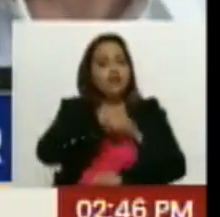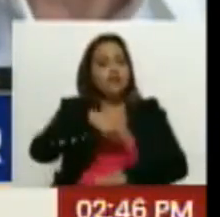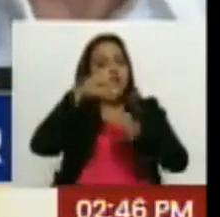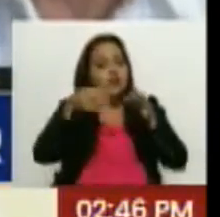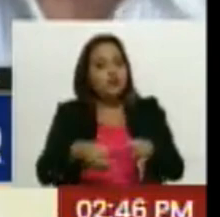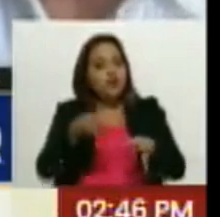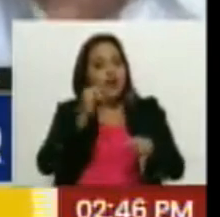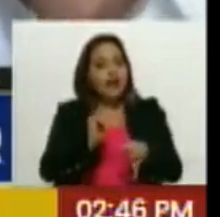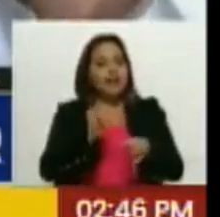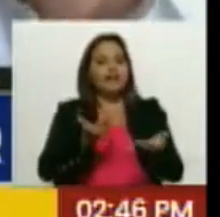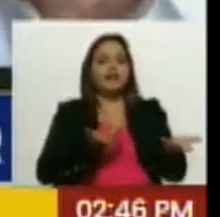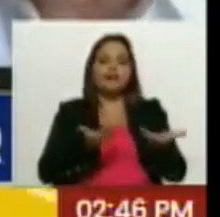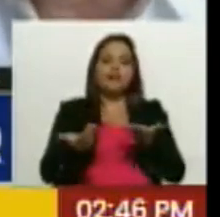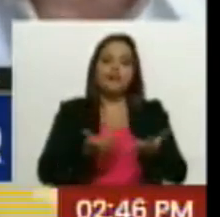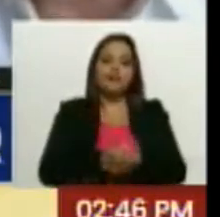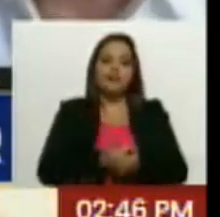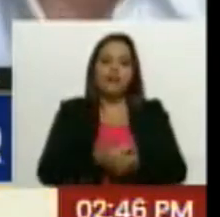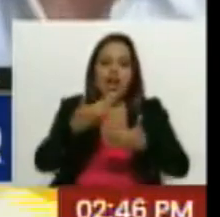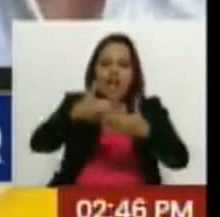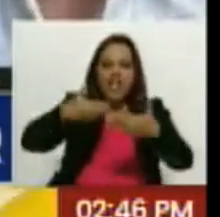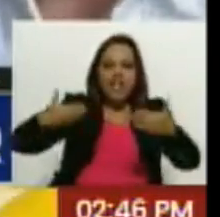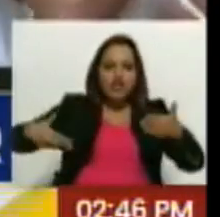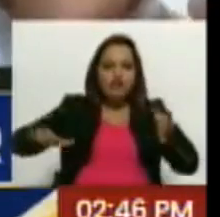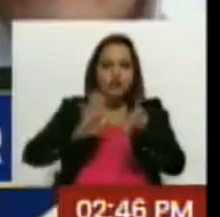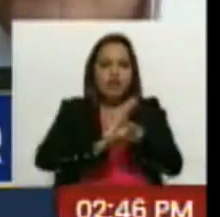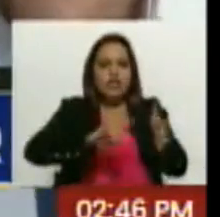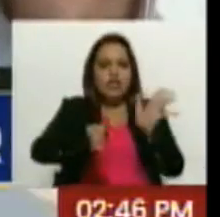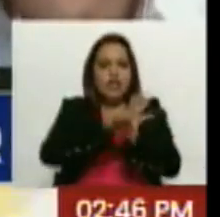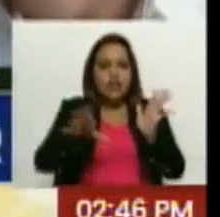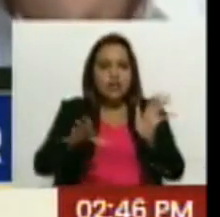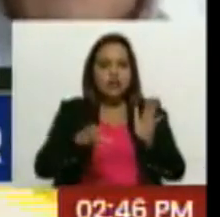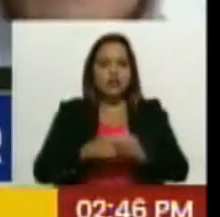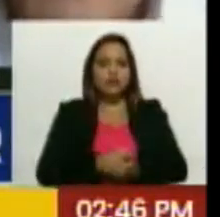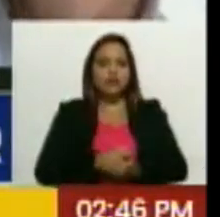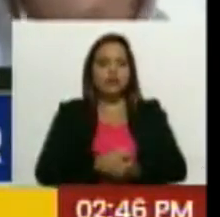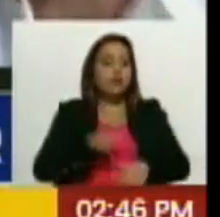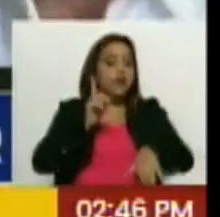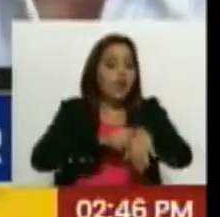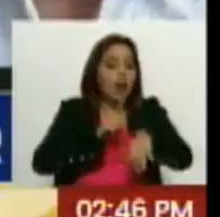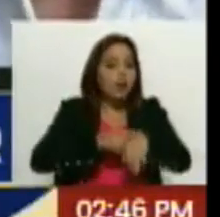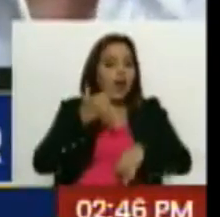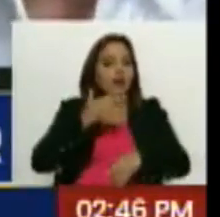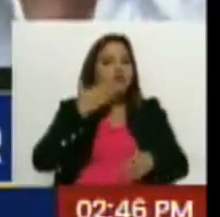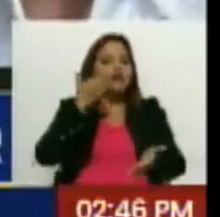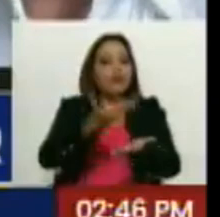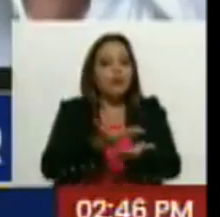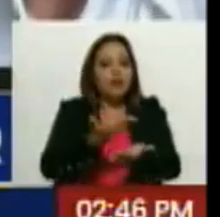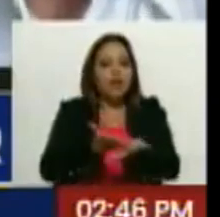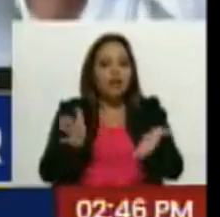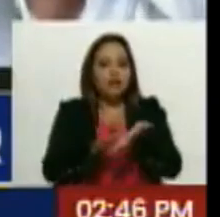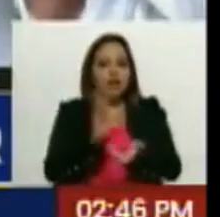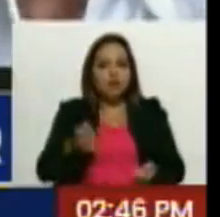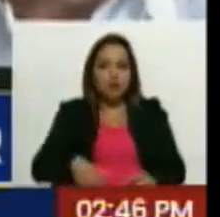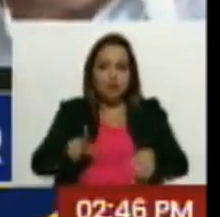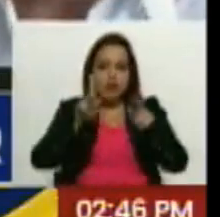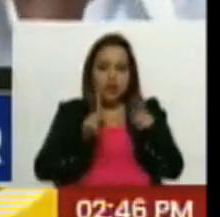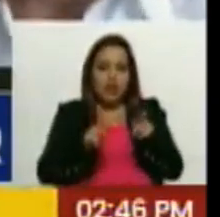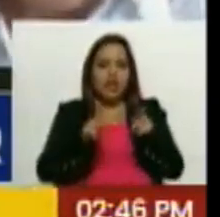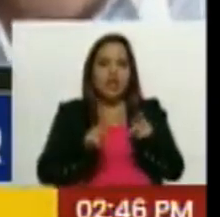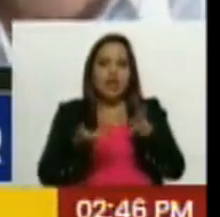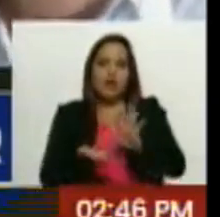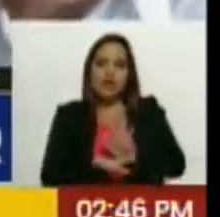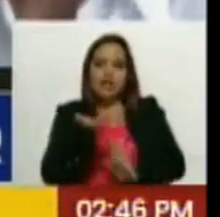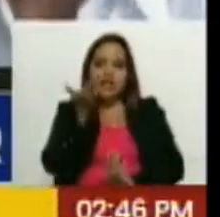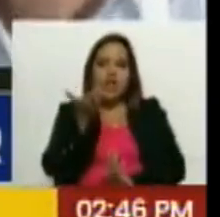va a retroceder en derechos. Desde hace rato están planteando la posibilidad de aumentar